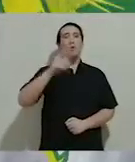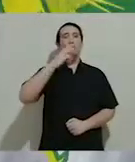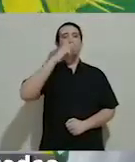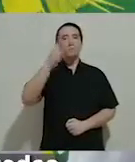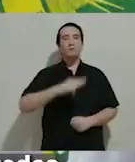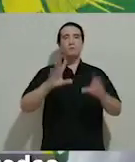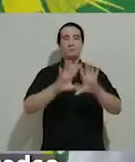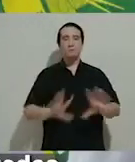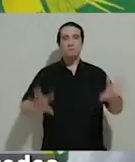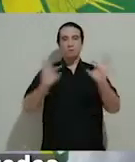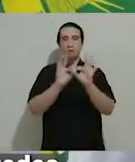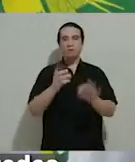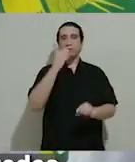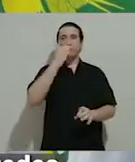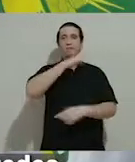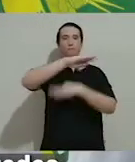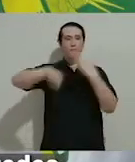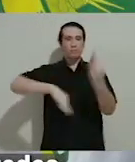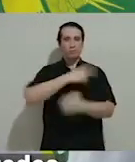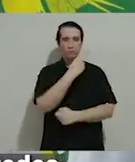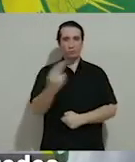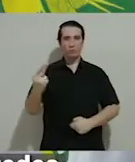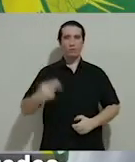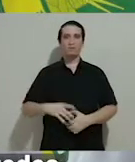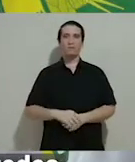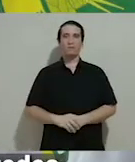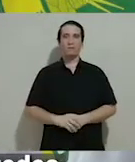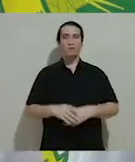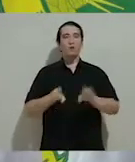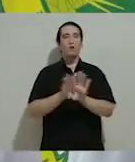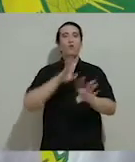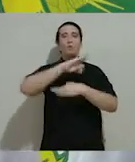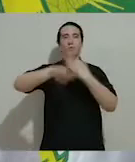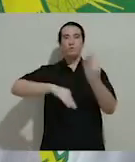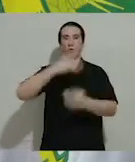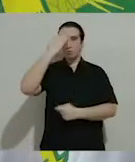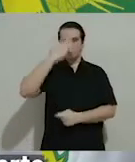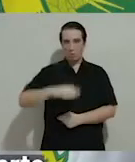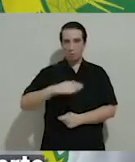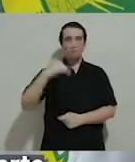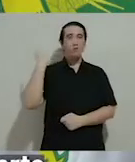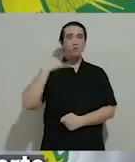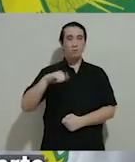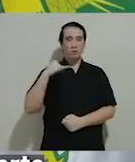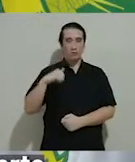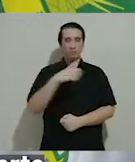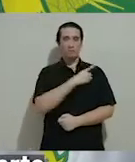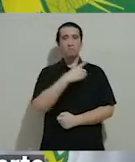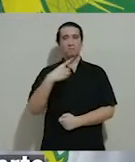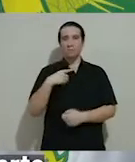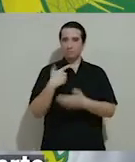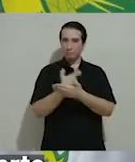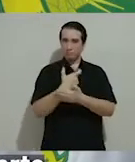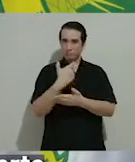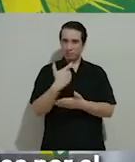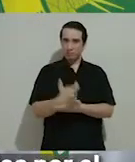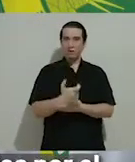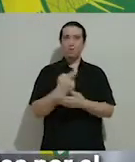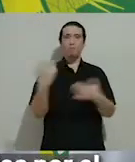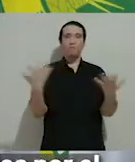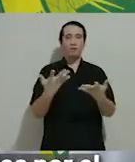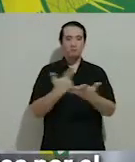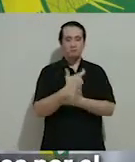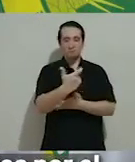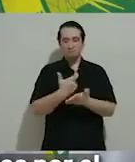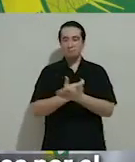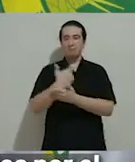Hoy tengo un mensaje muy importante que compartir con todos ustedes. Como todos ustedes saben, los yucatecos cargamos una deuda muy fuerte que nos